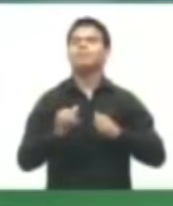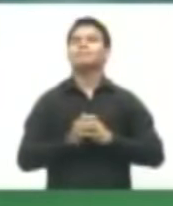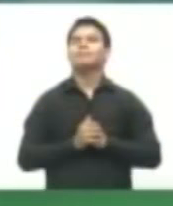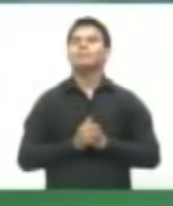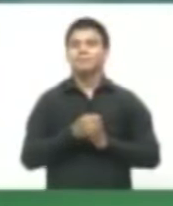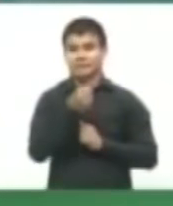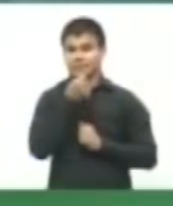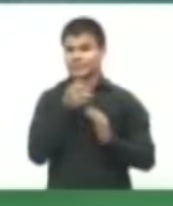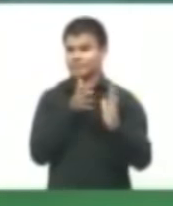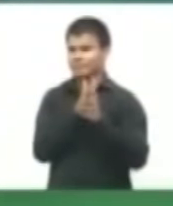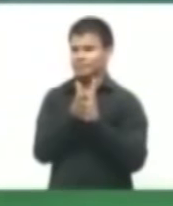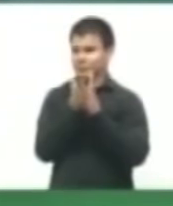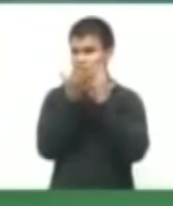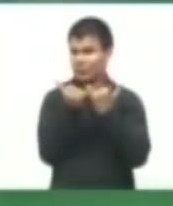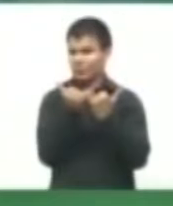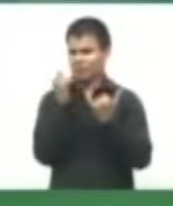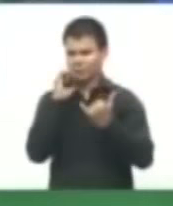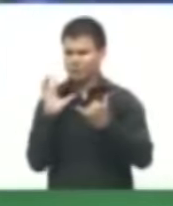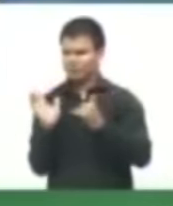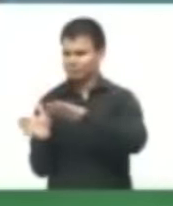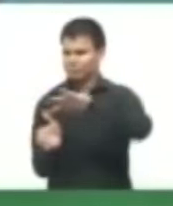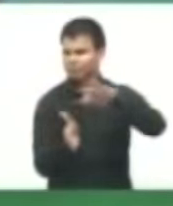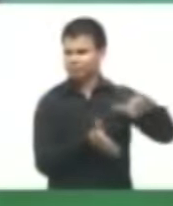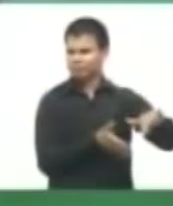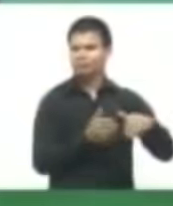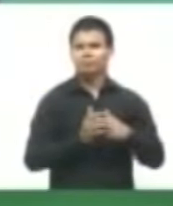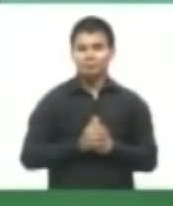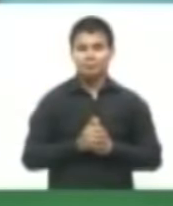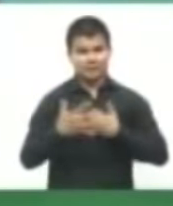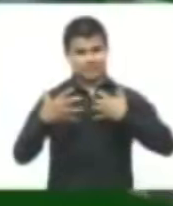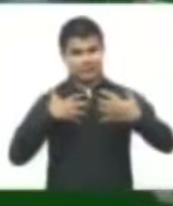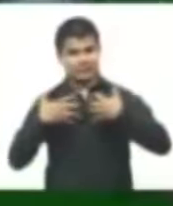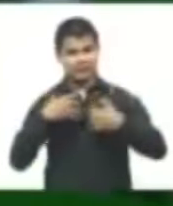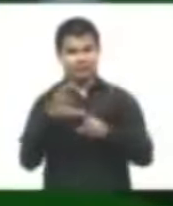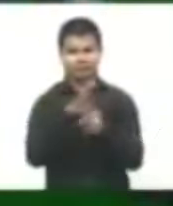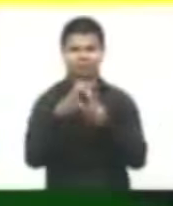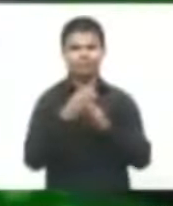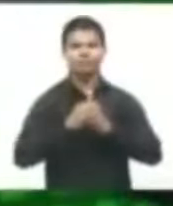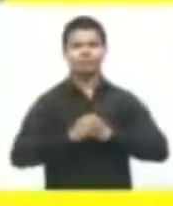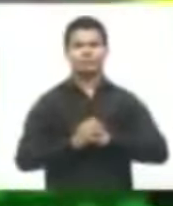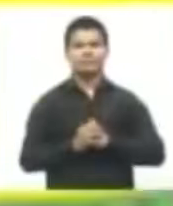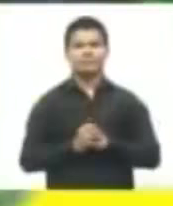vamos inmediatamente con nuestra información de la farándula.